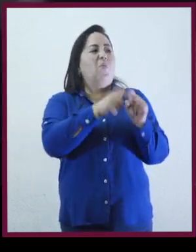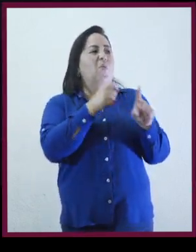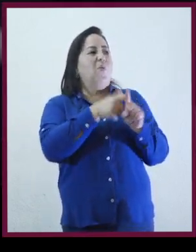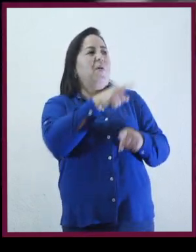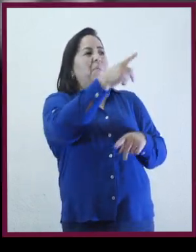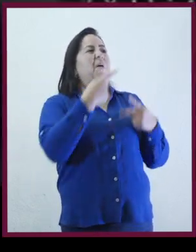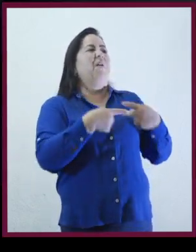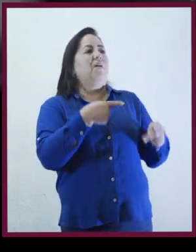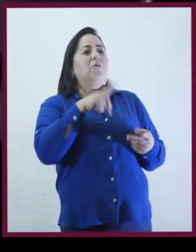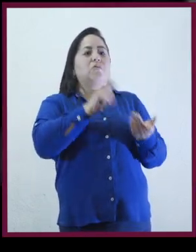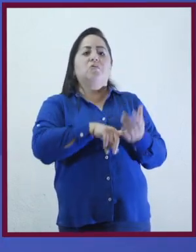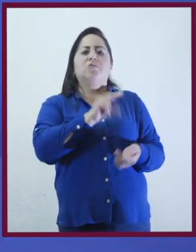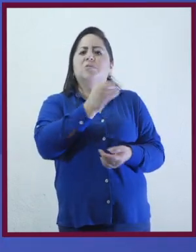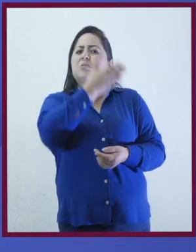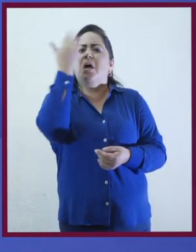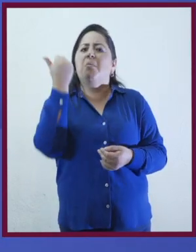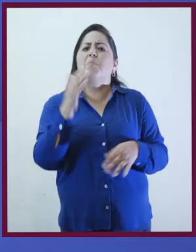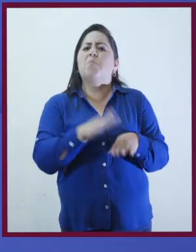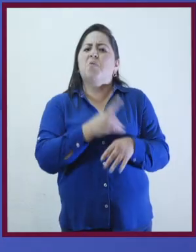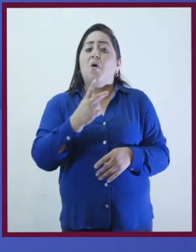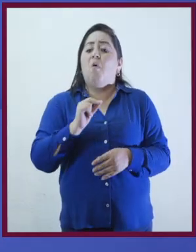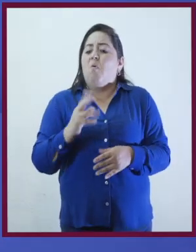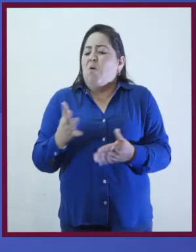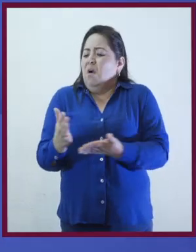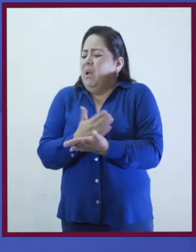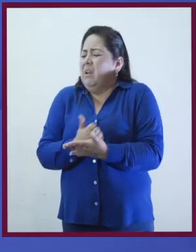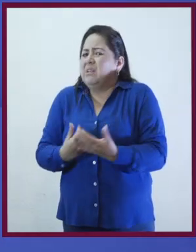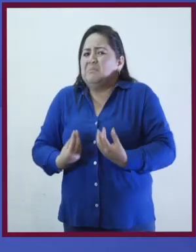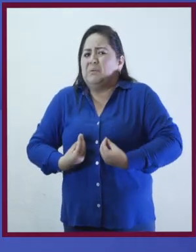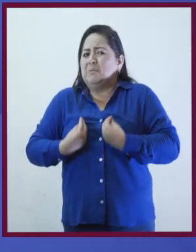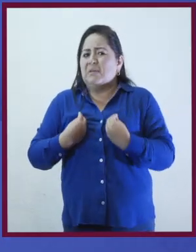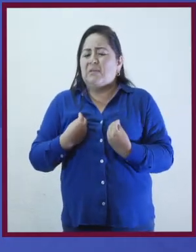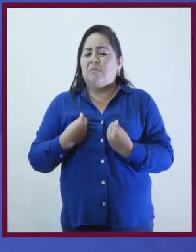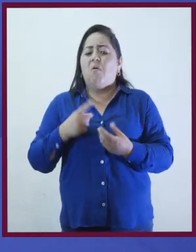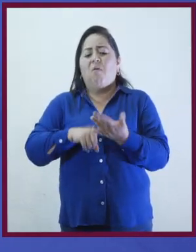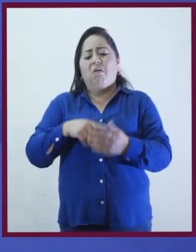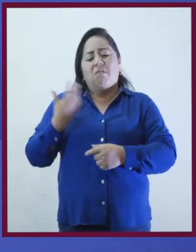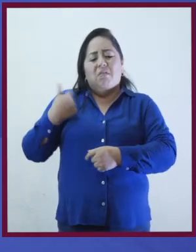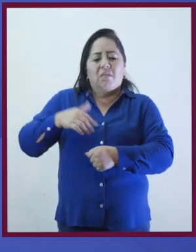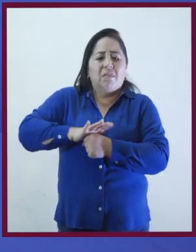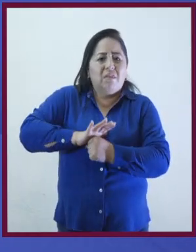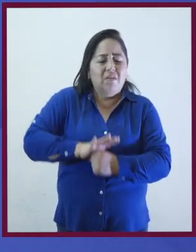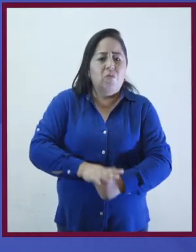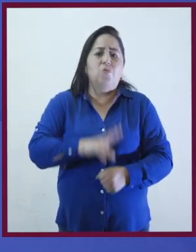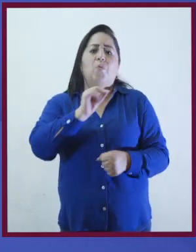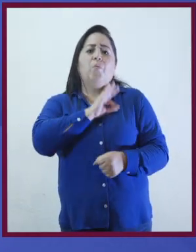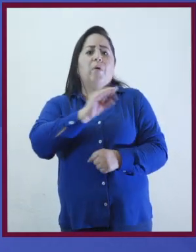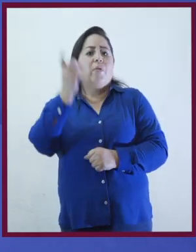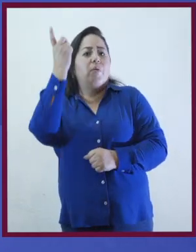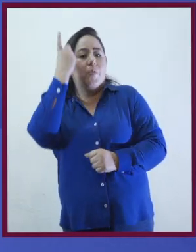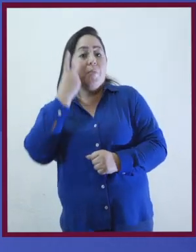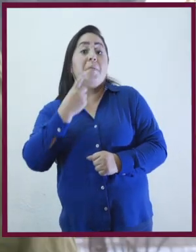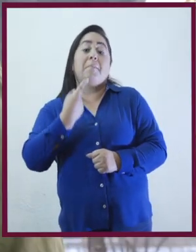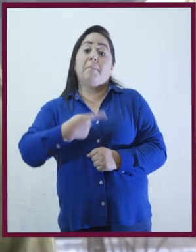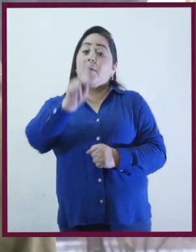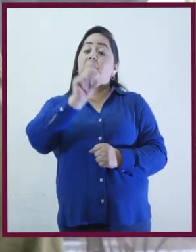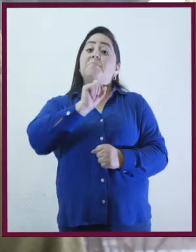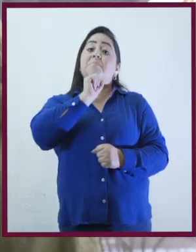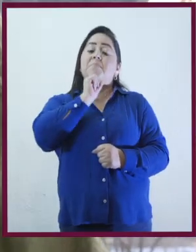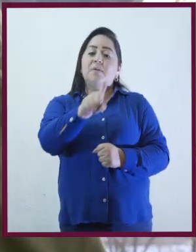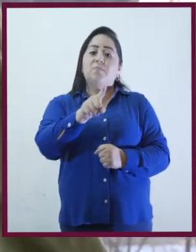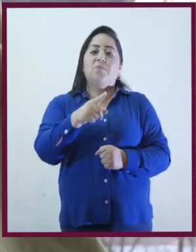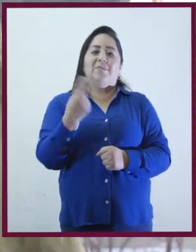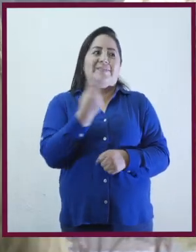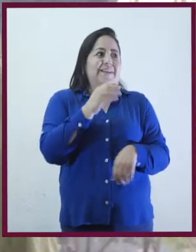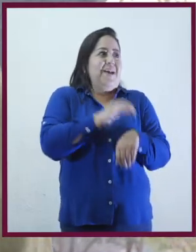sin saber por qué, no tener ganas de vivir, estar deprimido, no poder dormir, pero también es